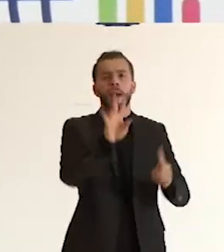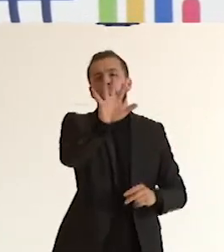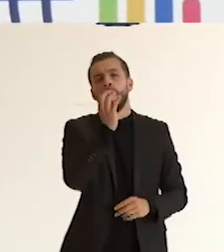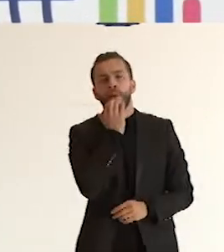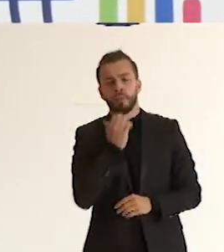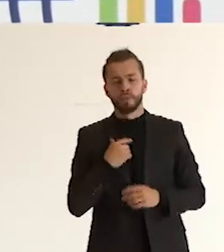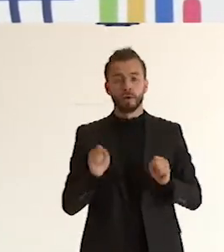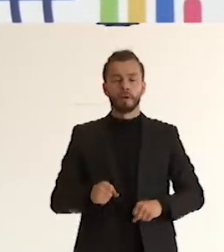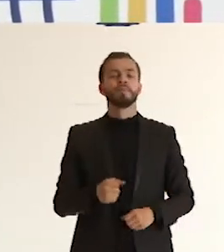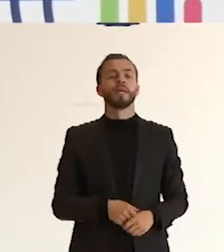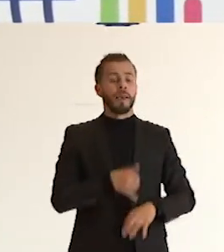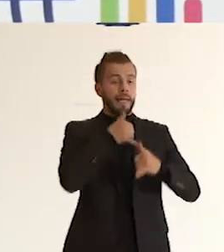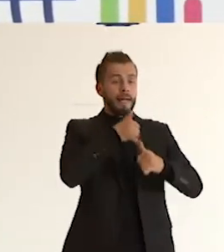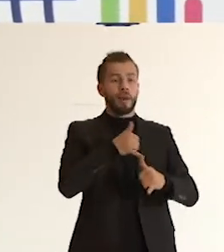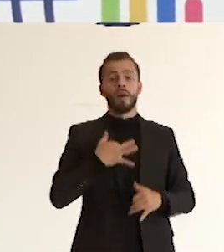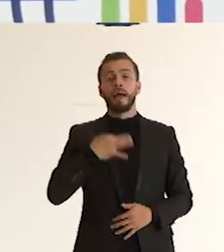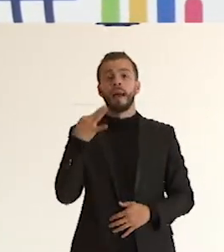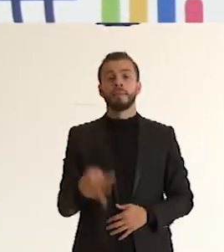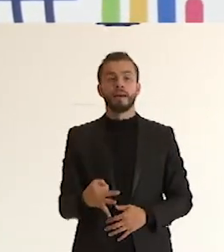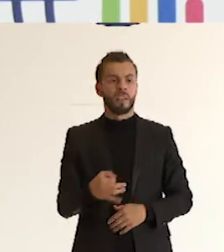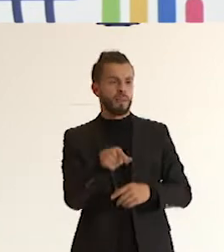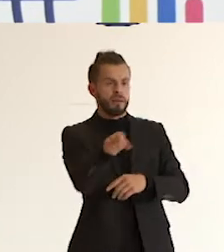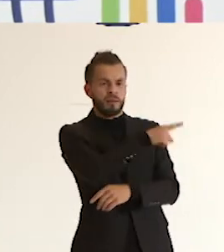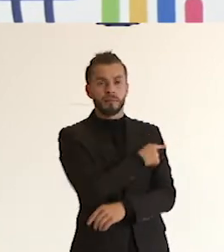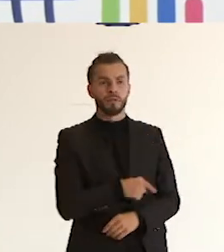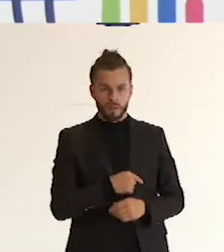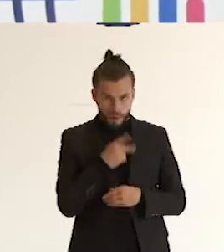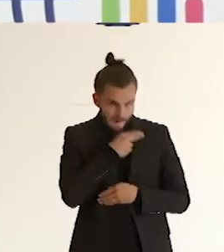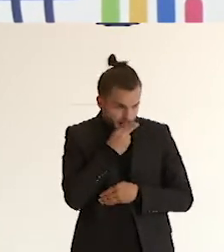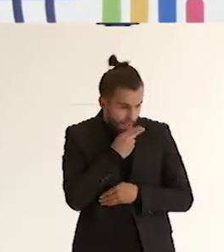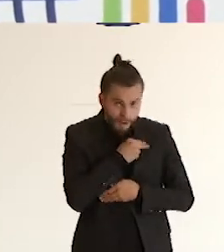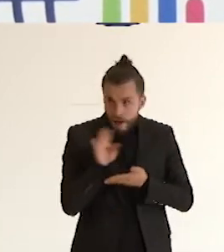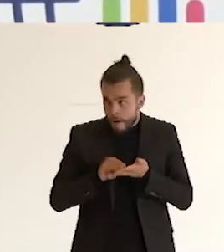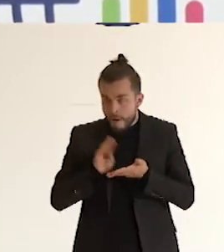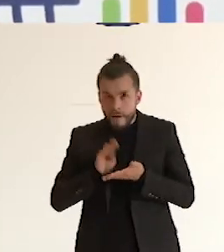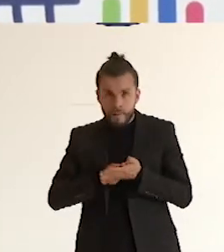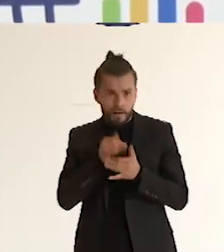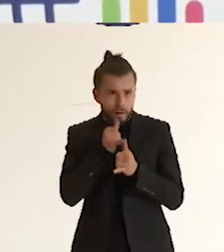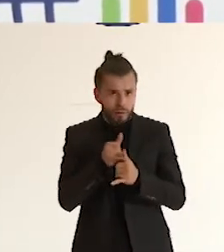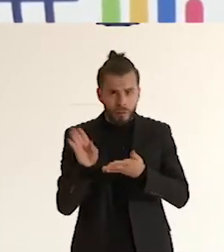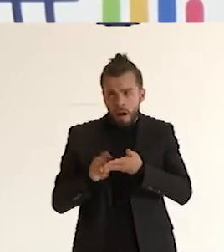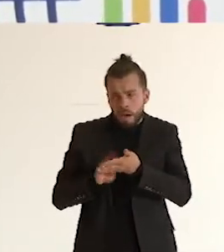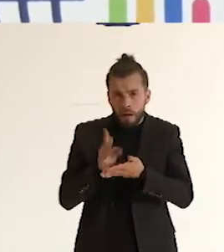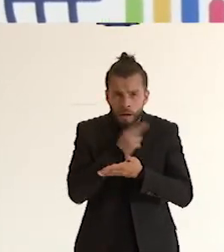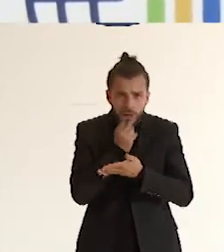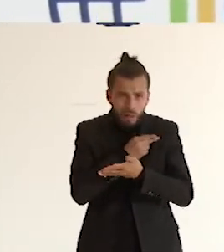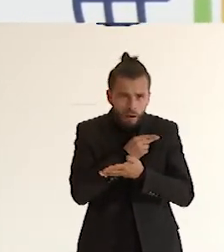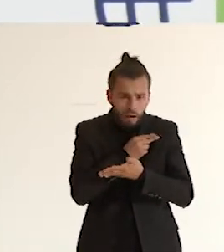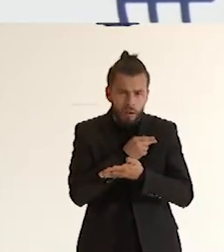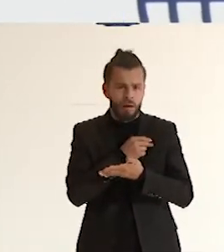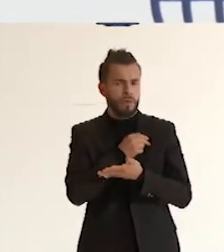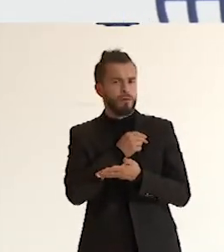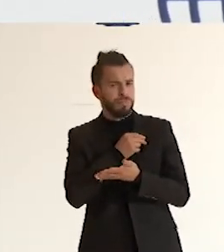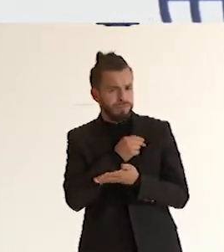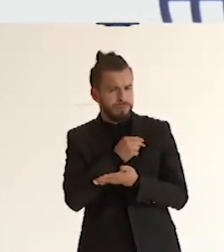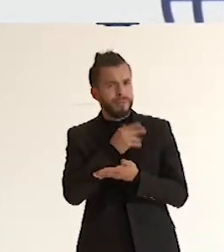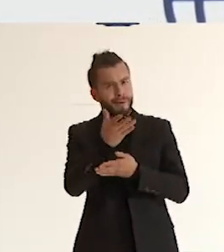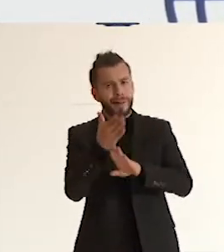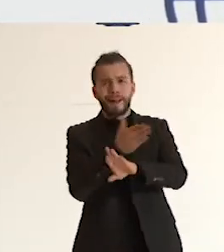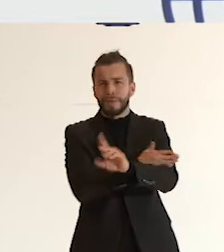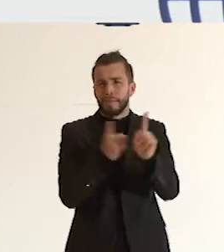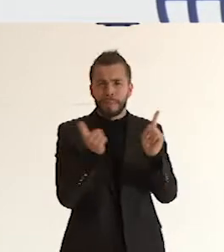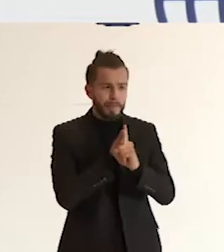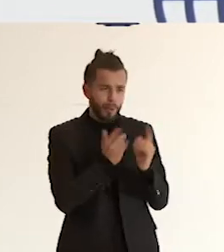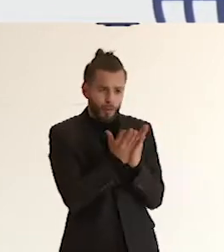del ingeniero a unos estudiantes que se están copiando en el examen de ingeniería si entonces si no trabajamos el tema de la ética como